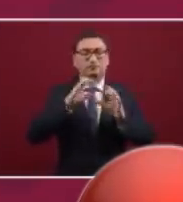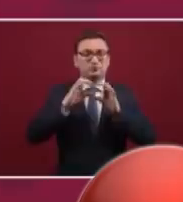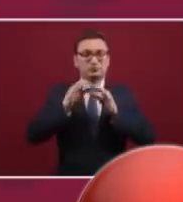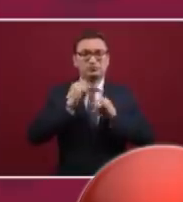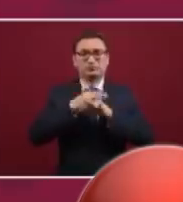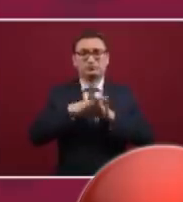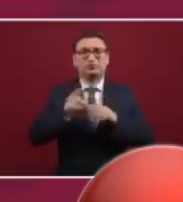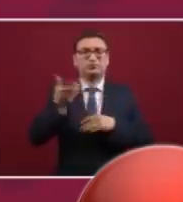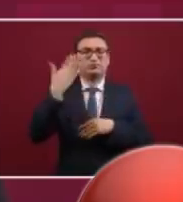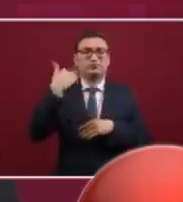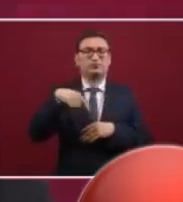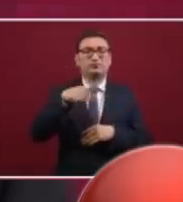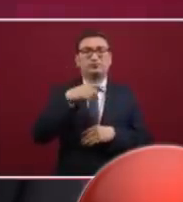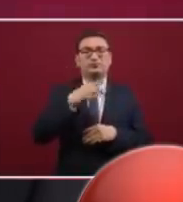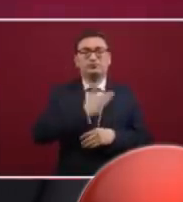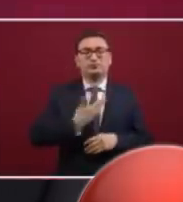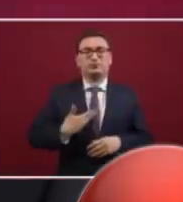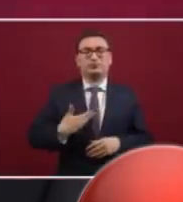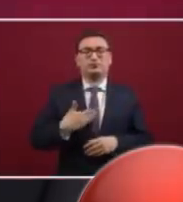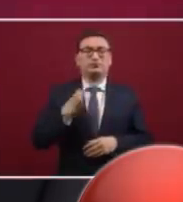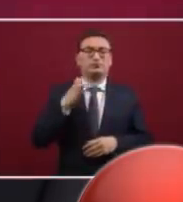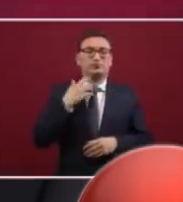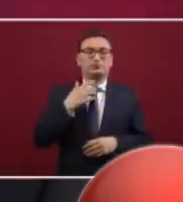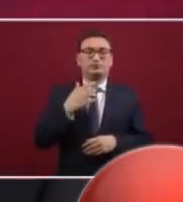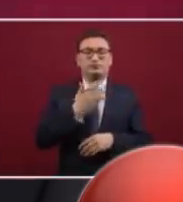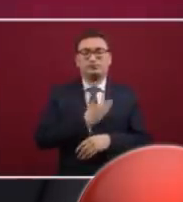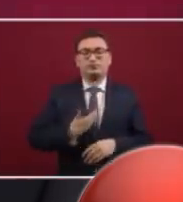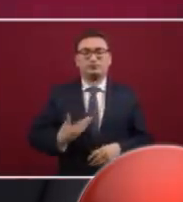de Salinas.